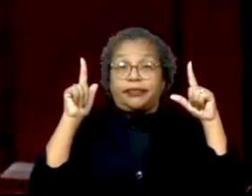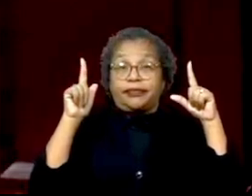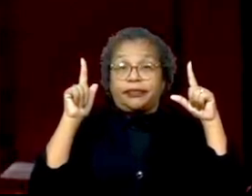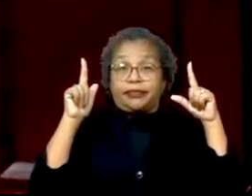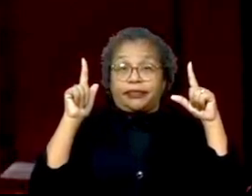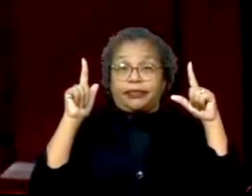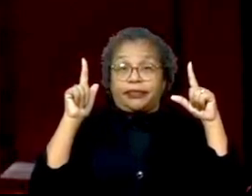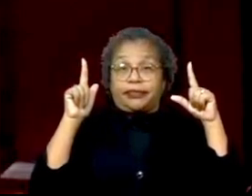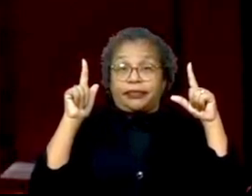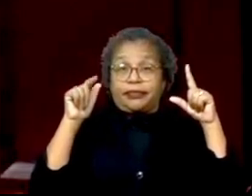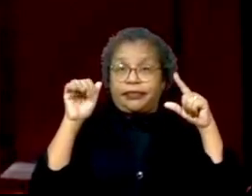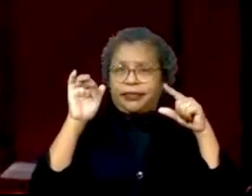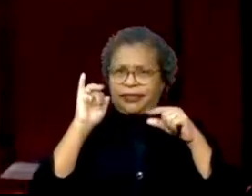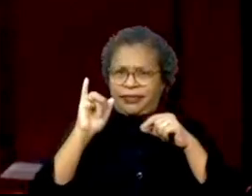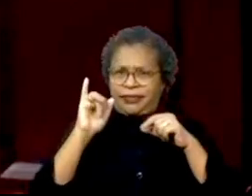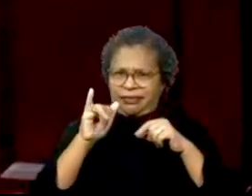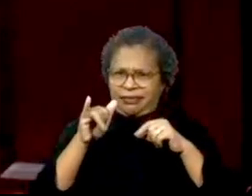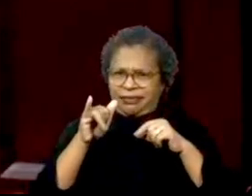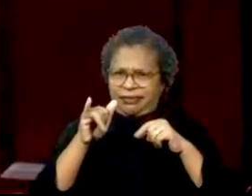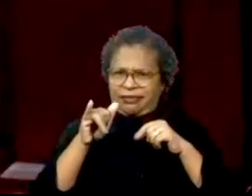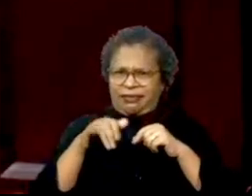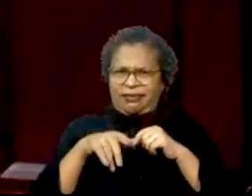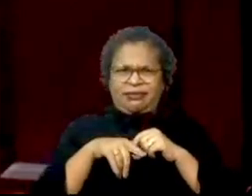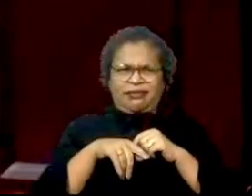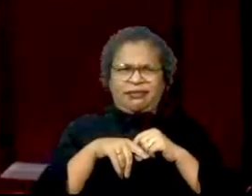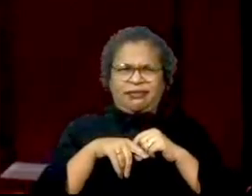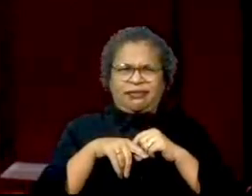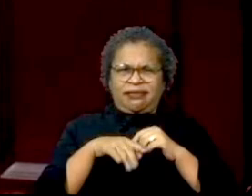parche venga en este momento